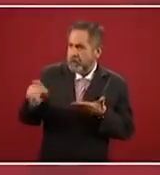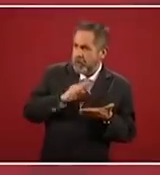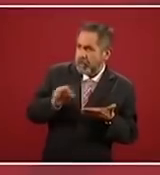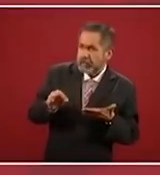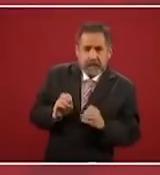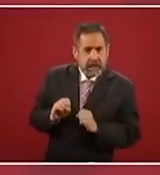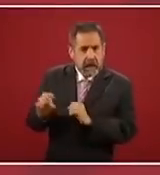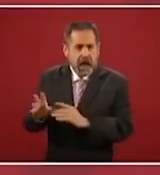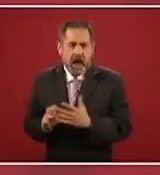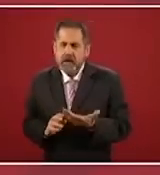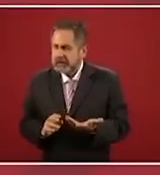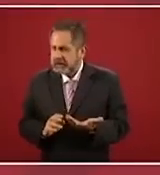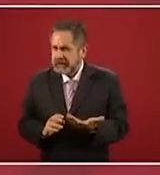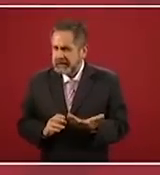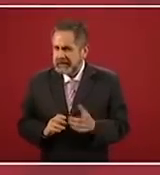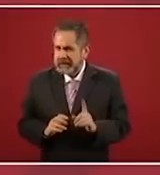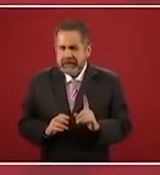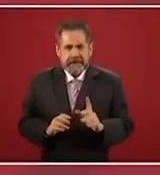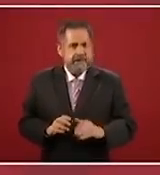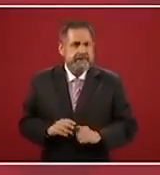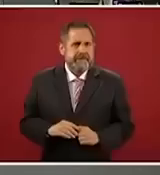en donde